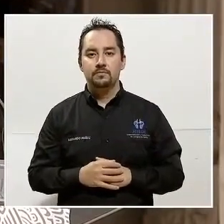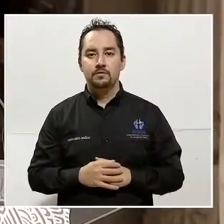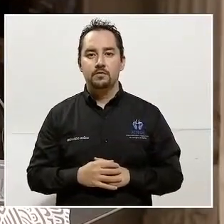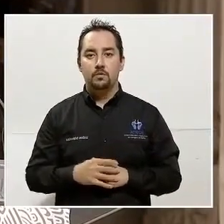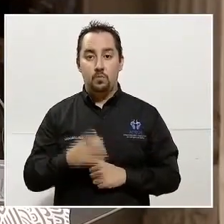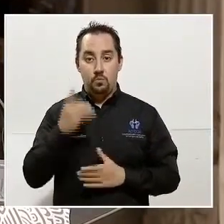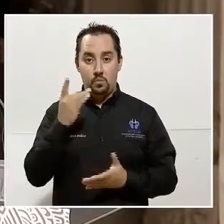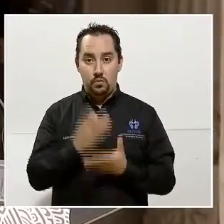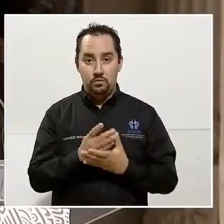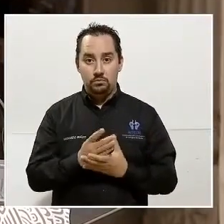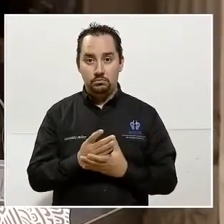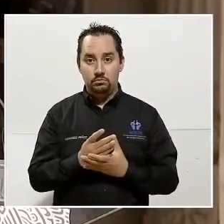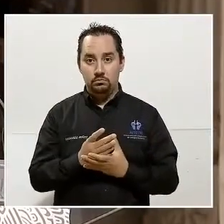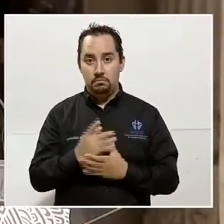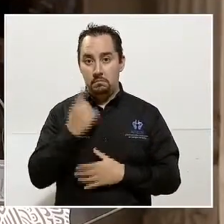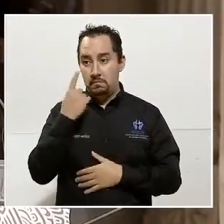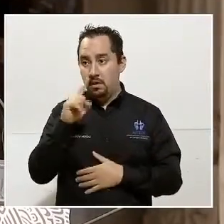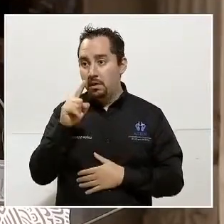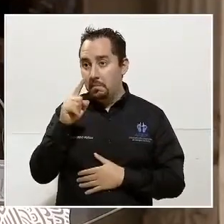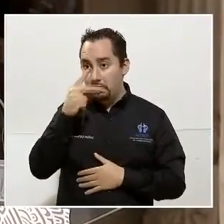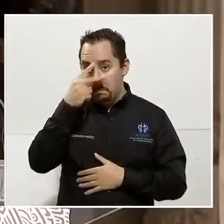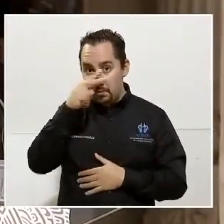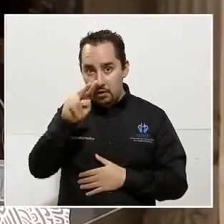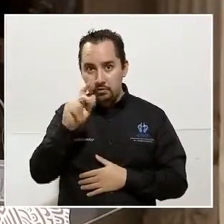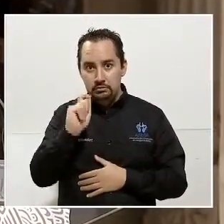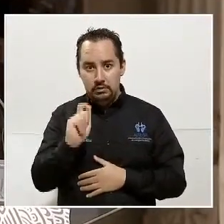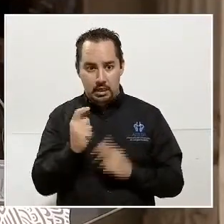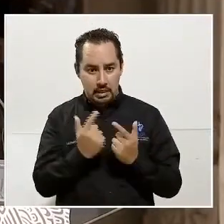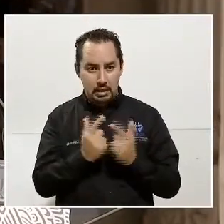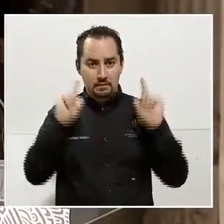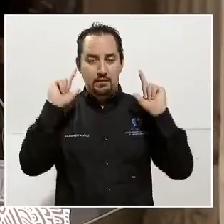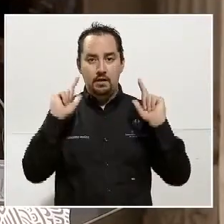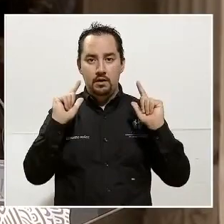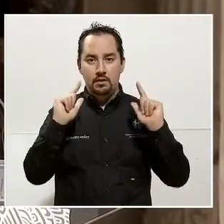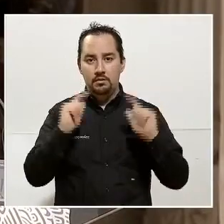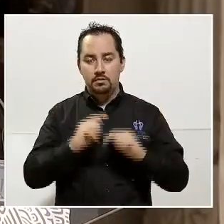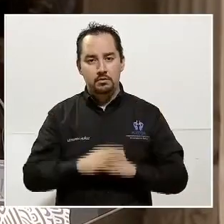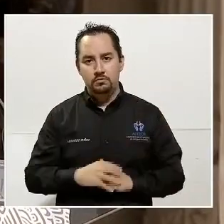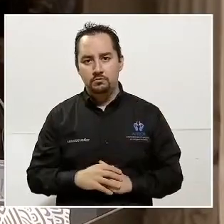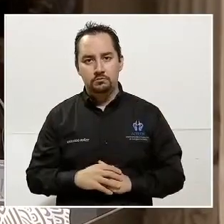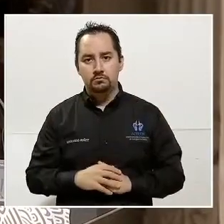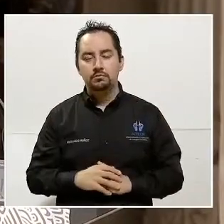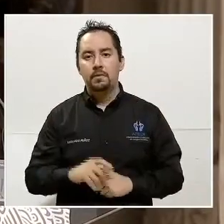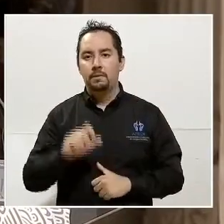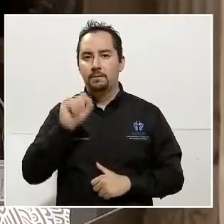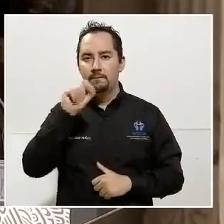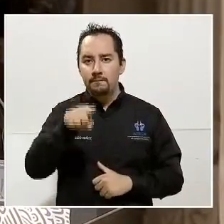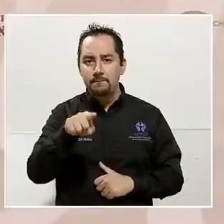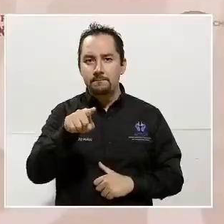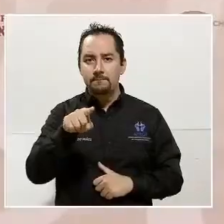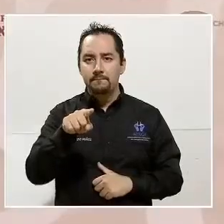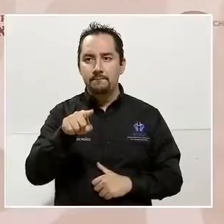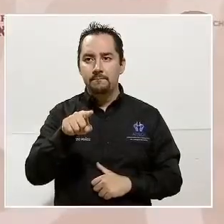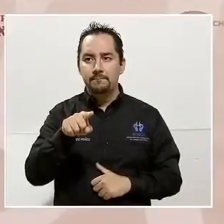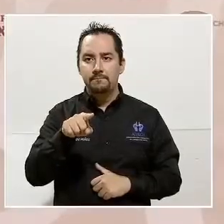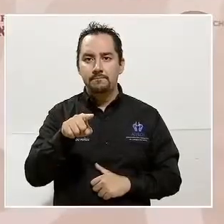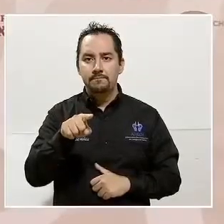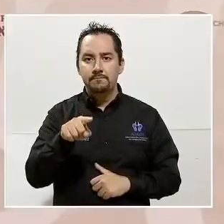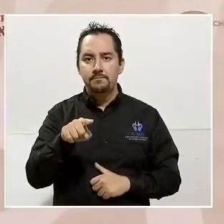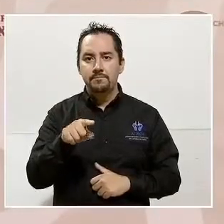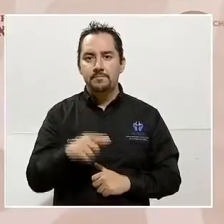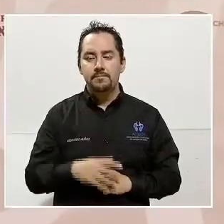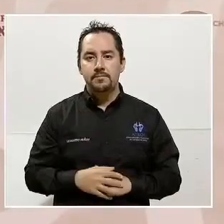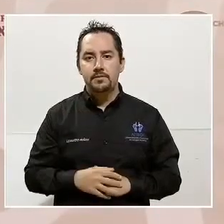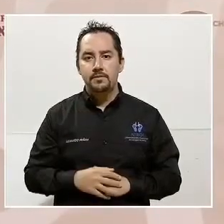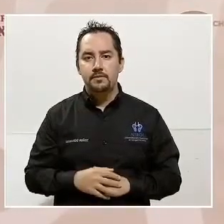que México se convirtiera en un país libre y soberano, sino para